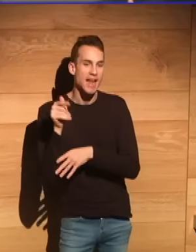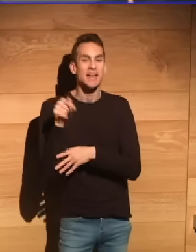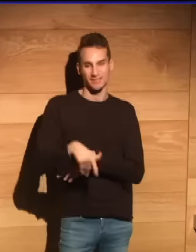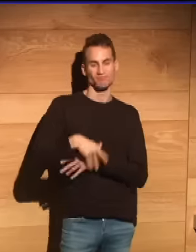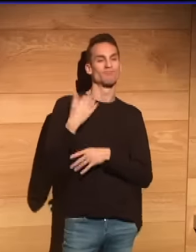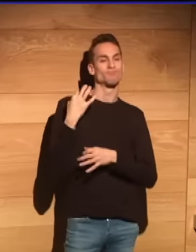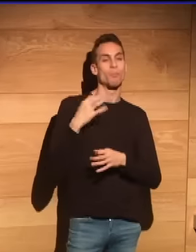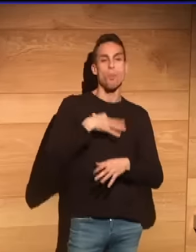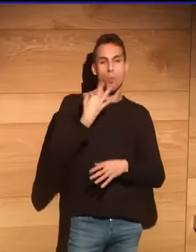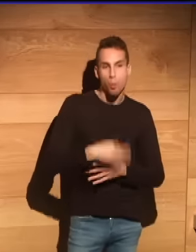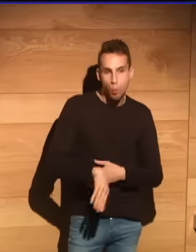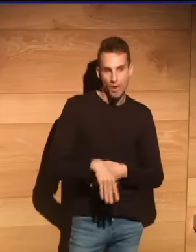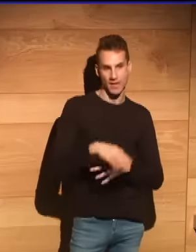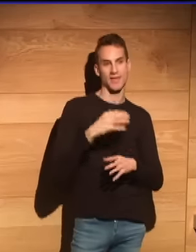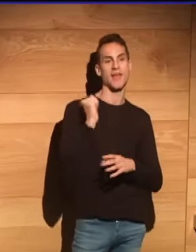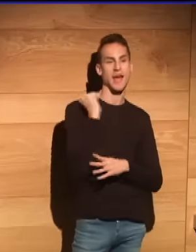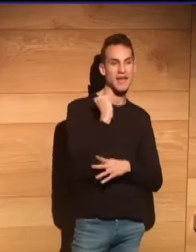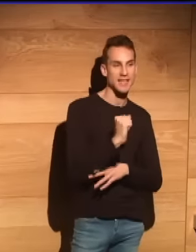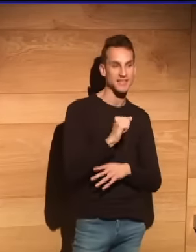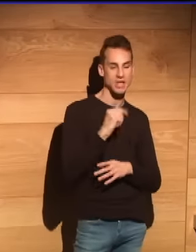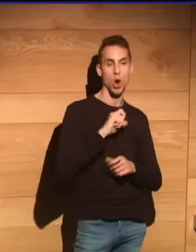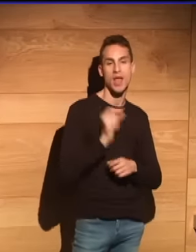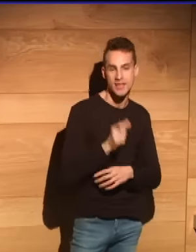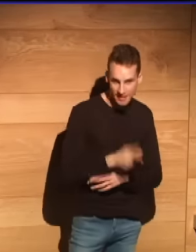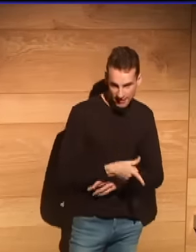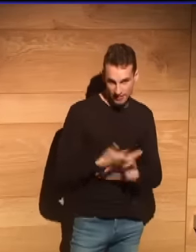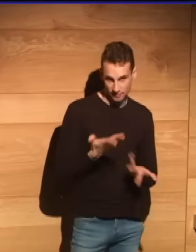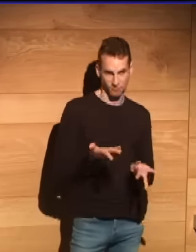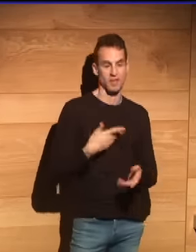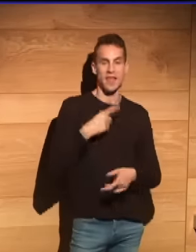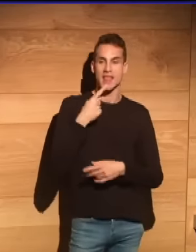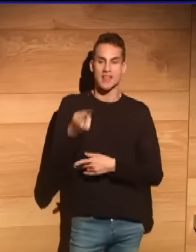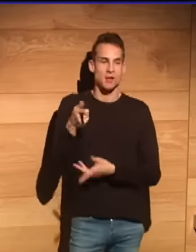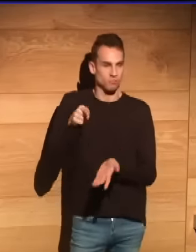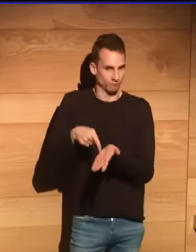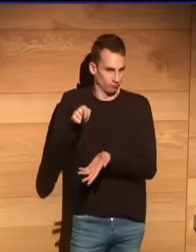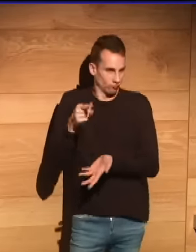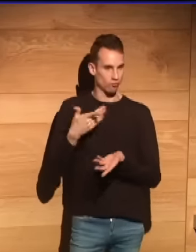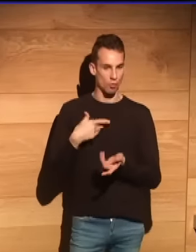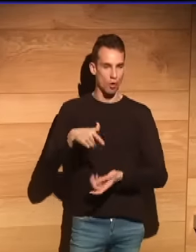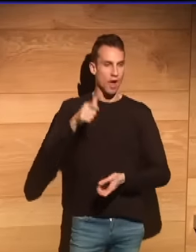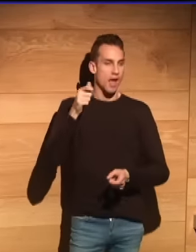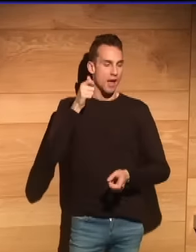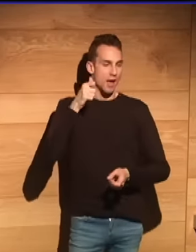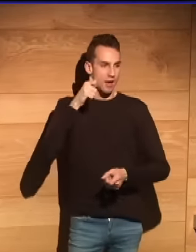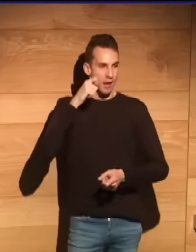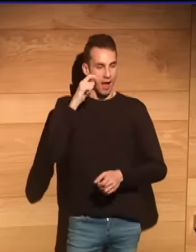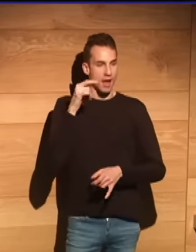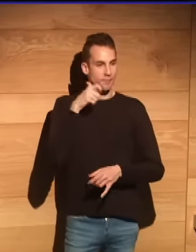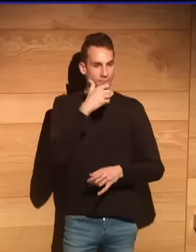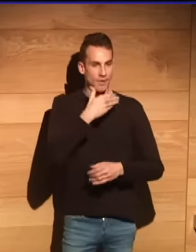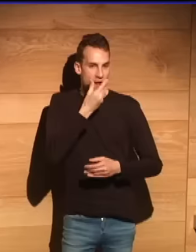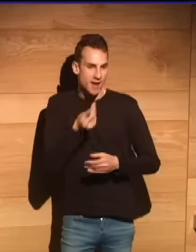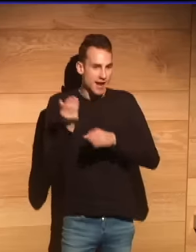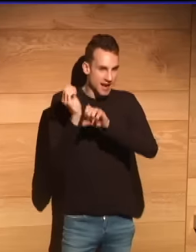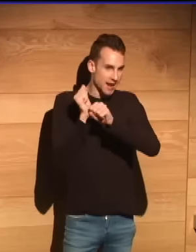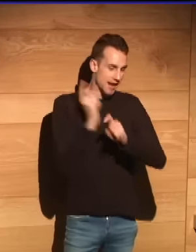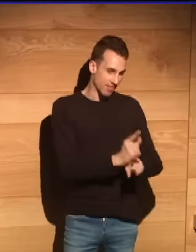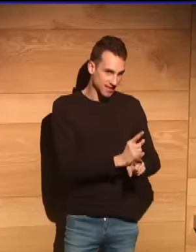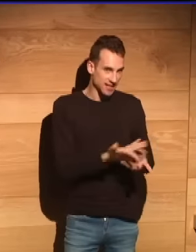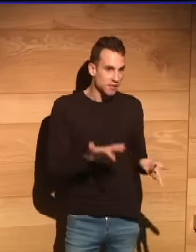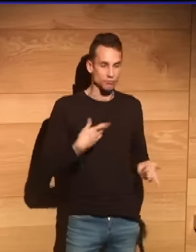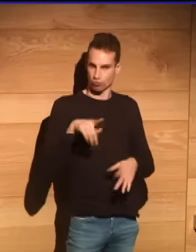está súper bien diseñado, pero he cogido las bases de datos históricas de la policía de los últimos 20 años y evidentemente si eres latino y eres afroamericano,